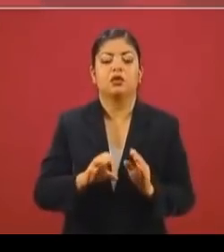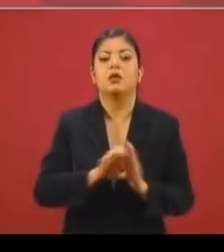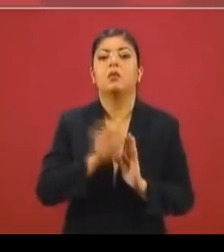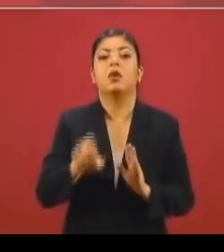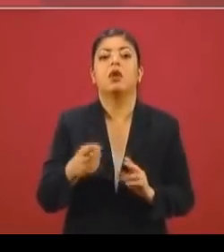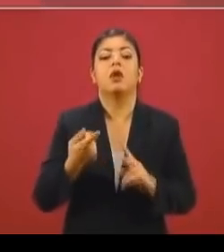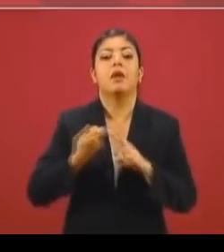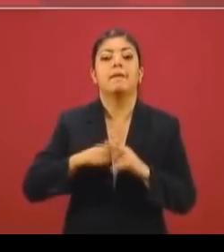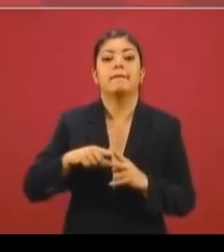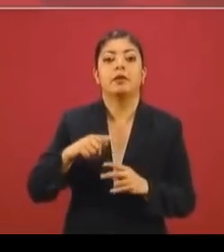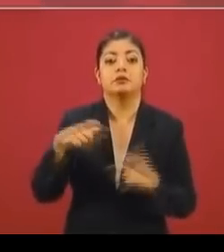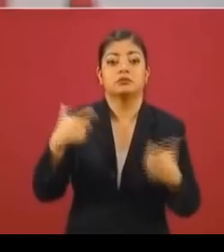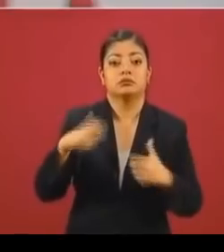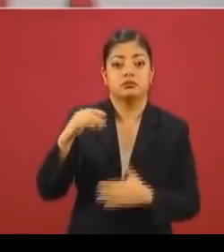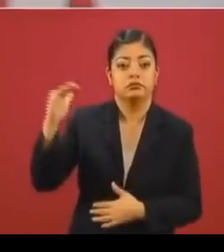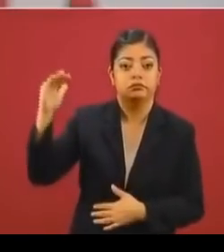empezar por arriba,